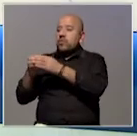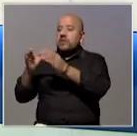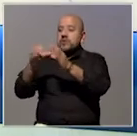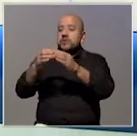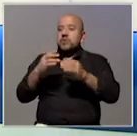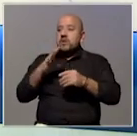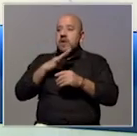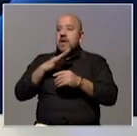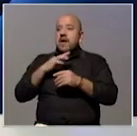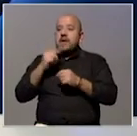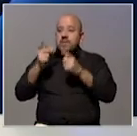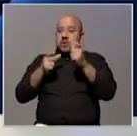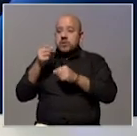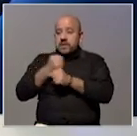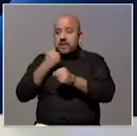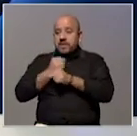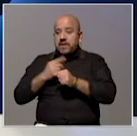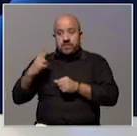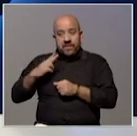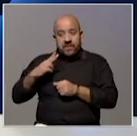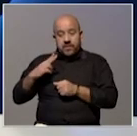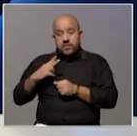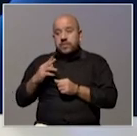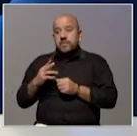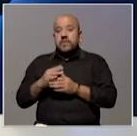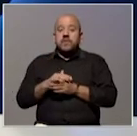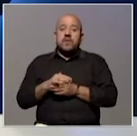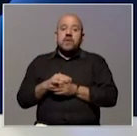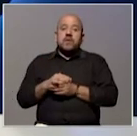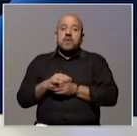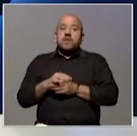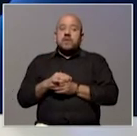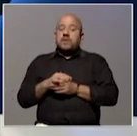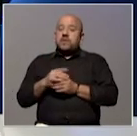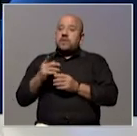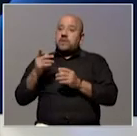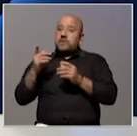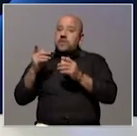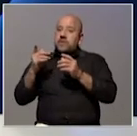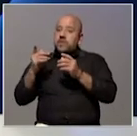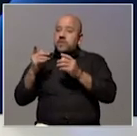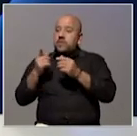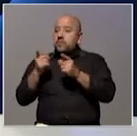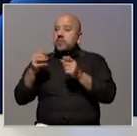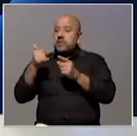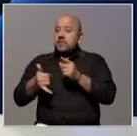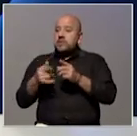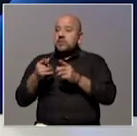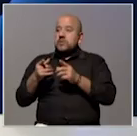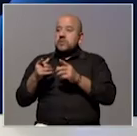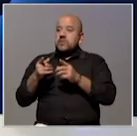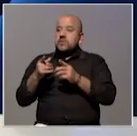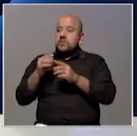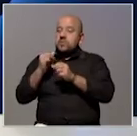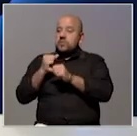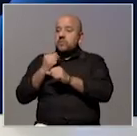gente que trabaja en el sector privado está en general no incluso tampoco sabes tienes una tarea que no podés